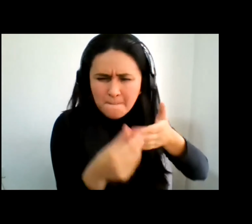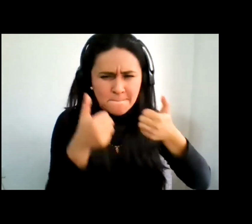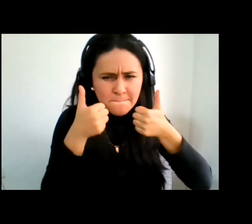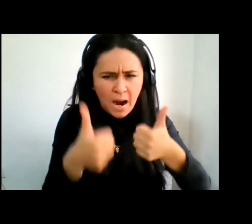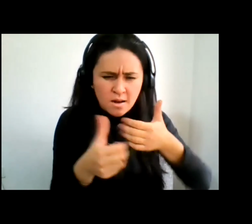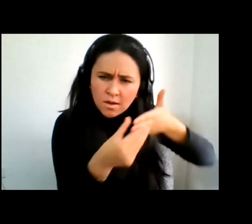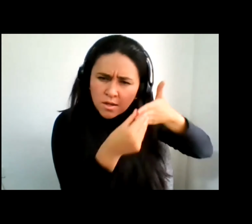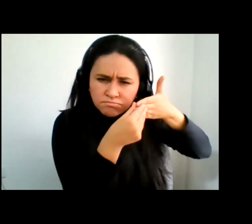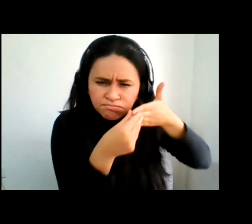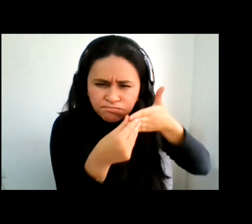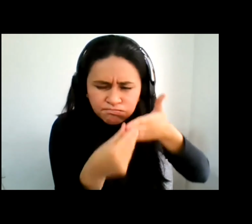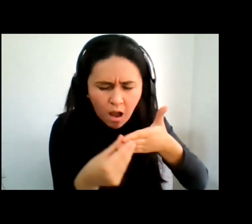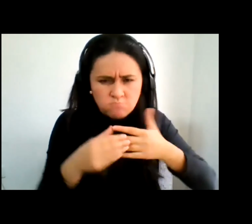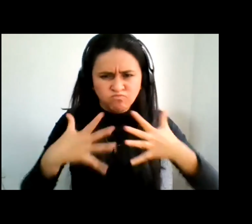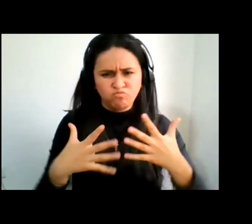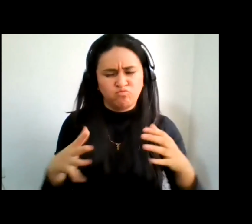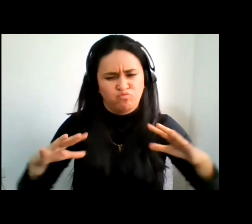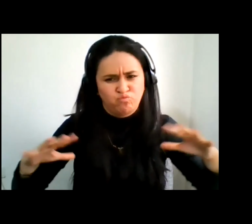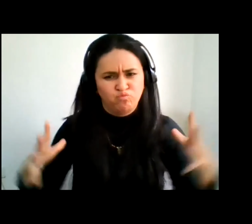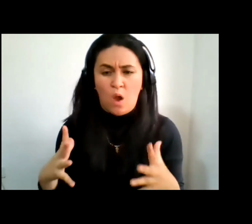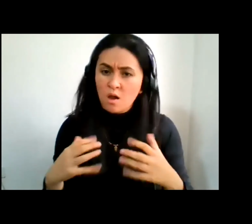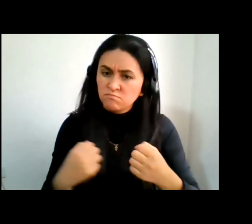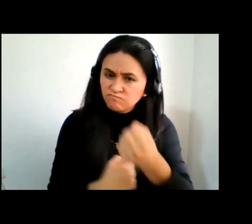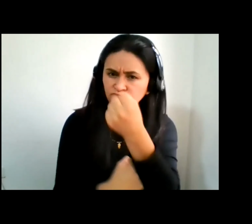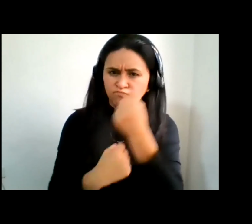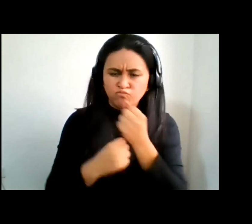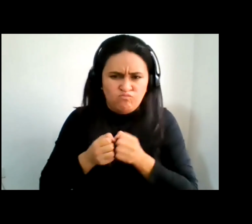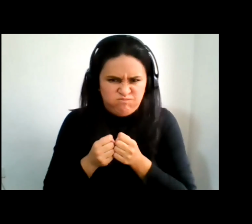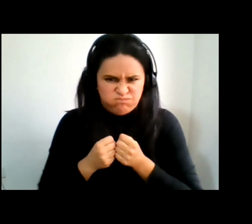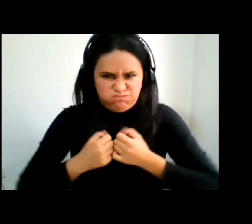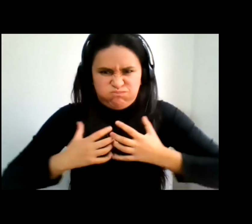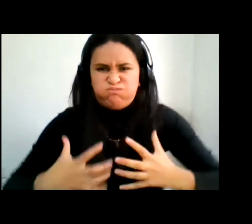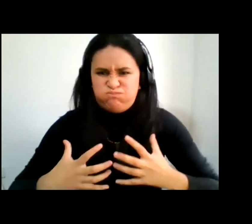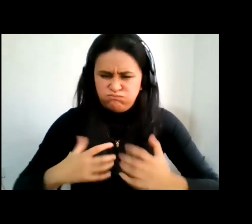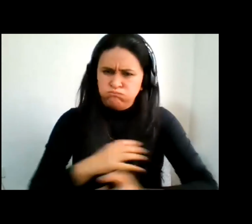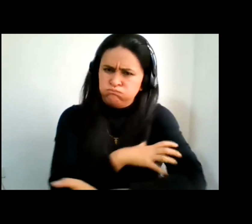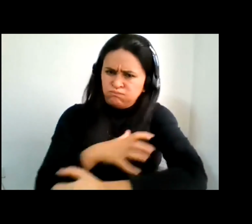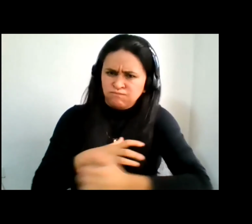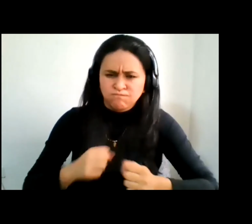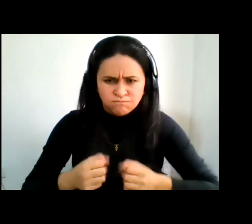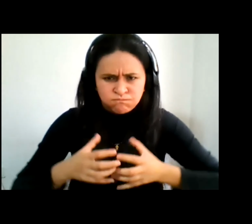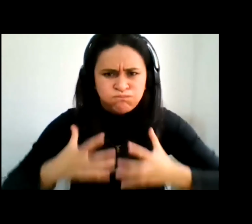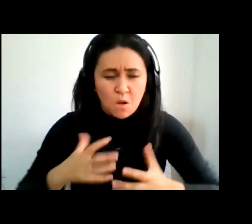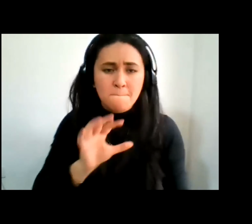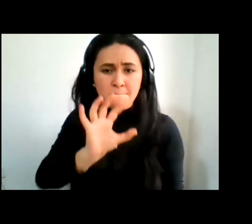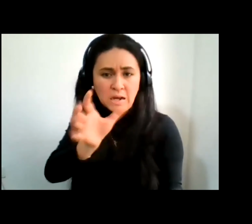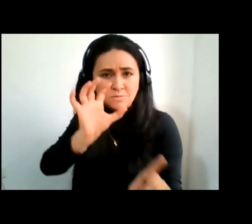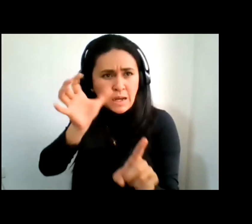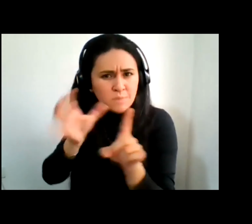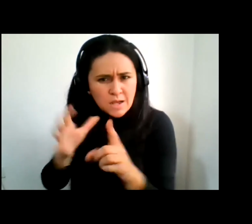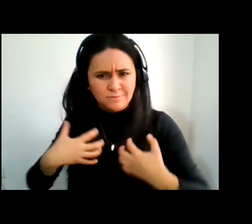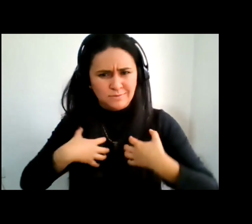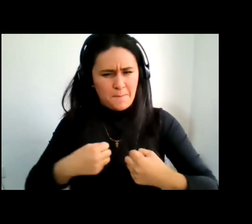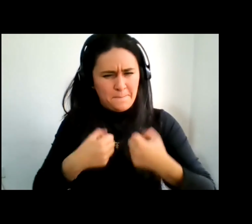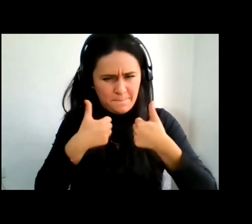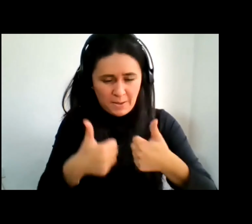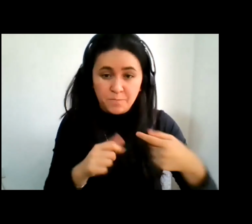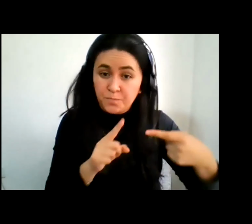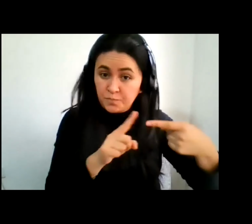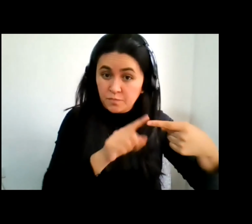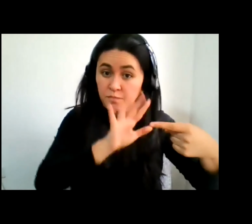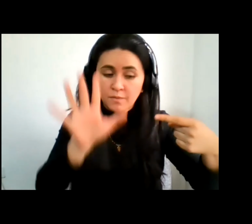que busca fortalecer justamente esas capacidades críticas en los países. El segundo tema, con respecto a